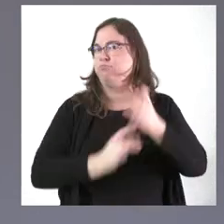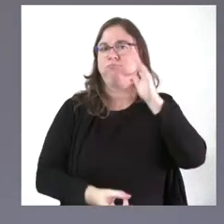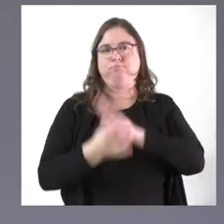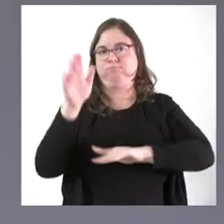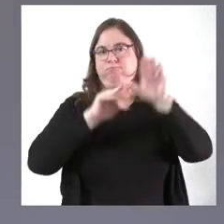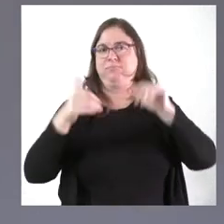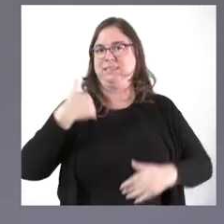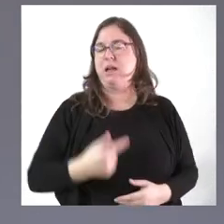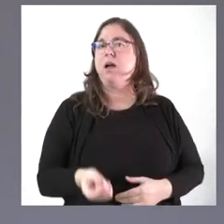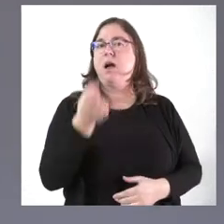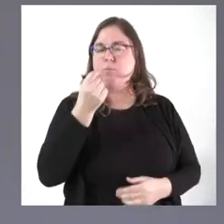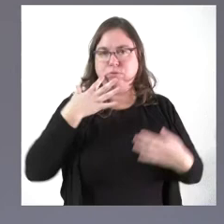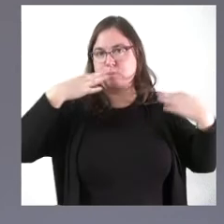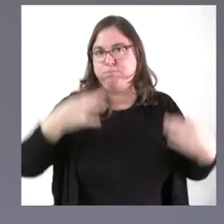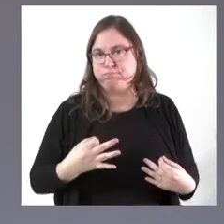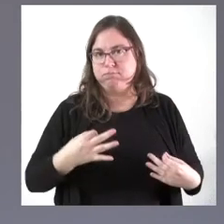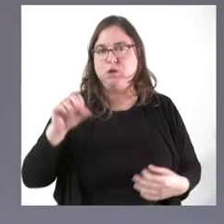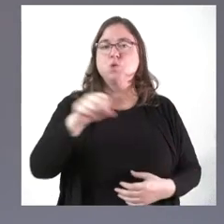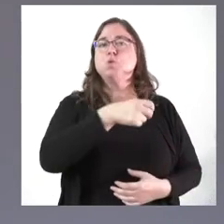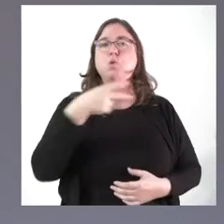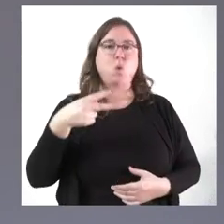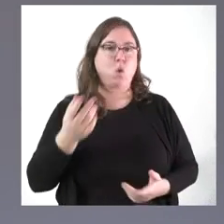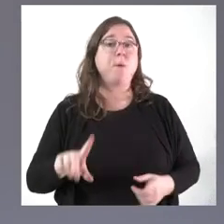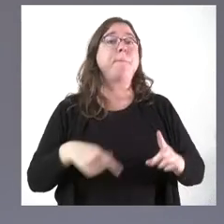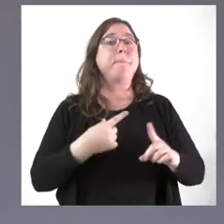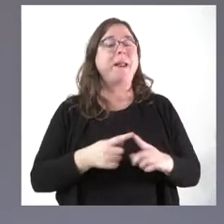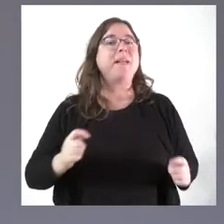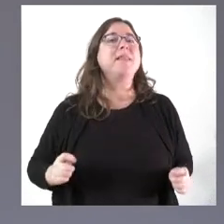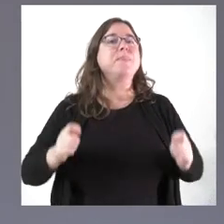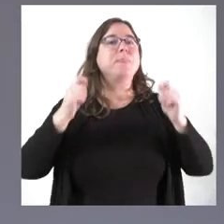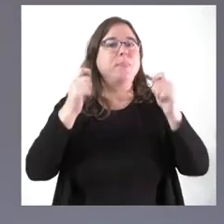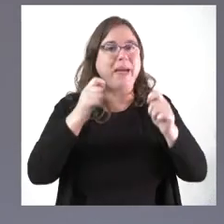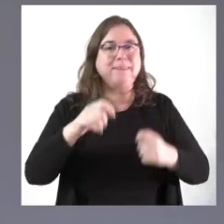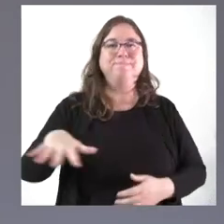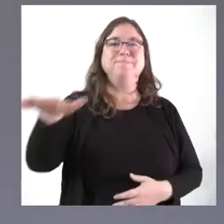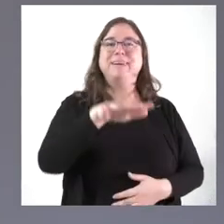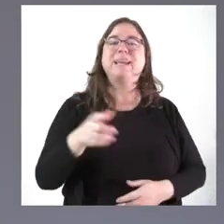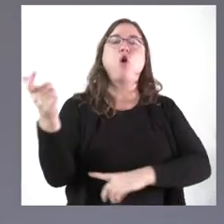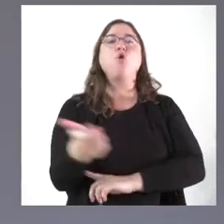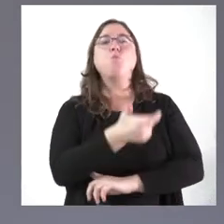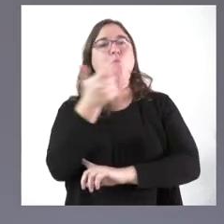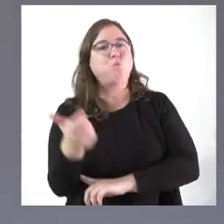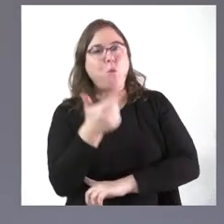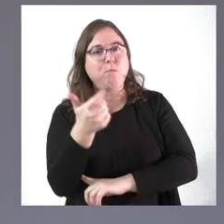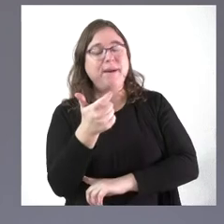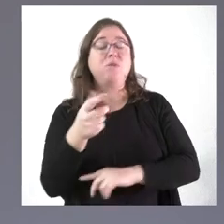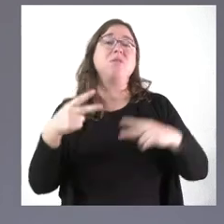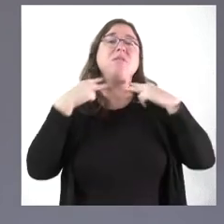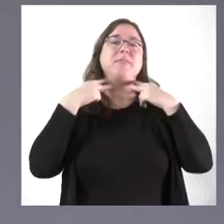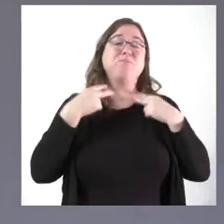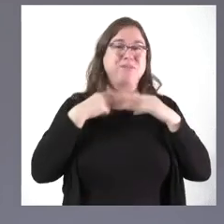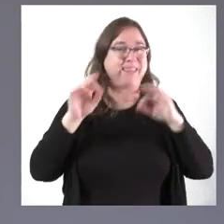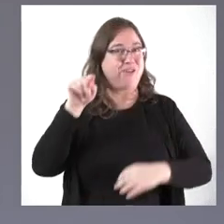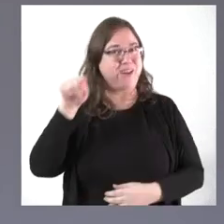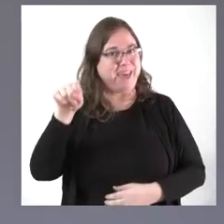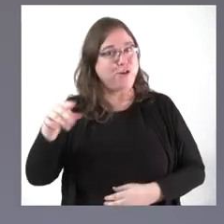de hacerse efectiva la resolución de la convocatoria para dotar a los parques comarcales de bomberos de las diputaciones provinciales que son los que